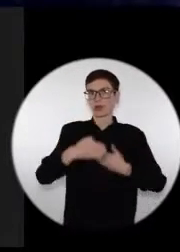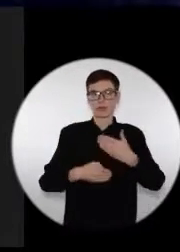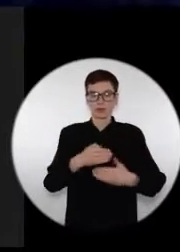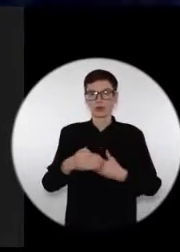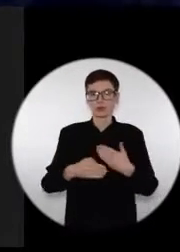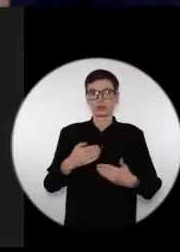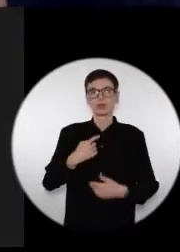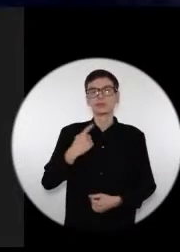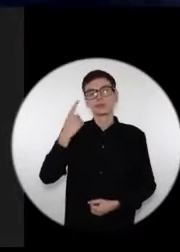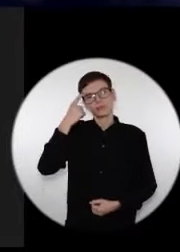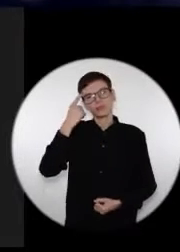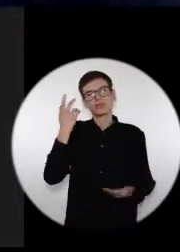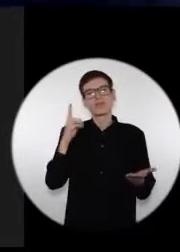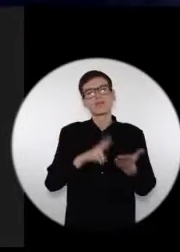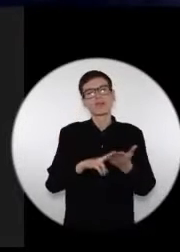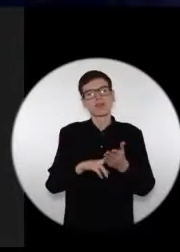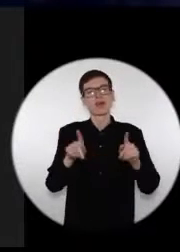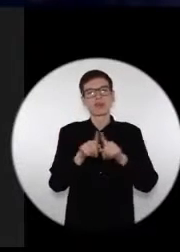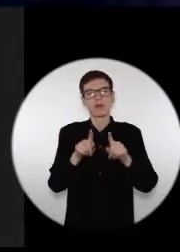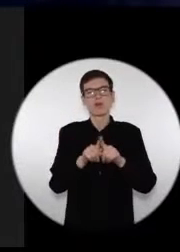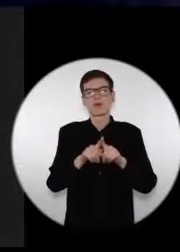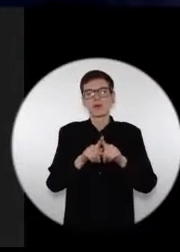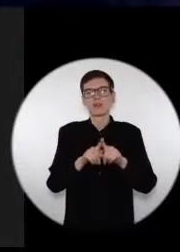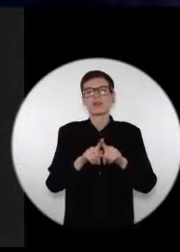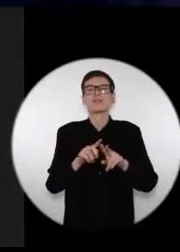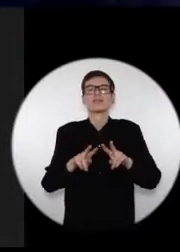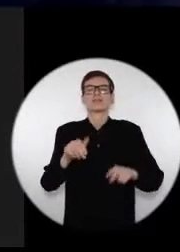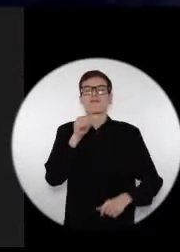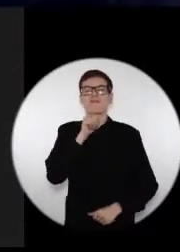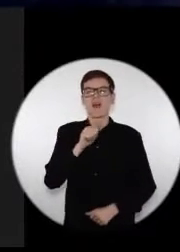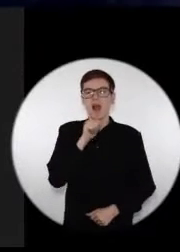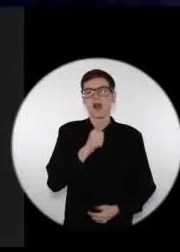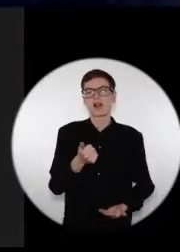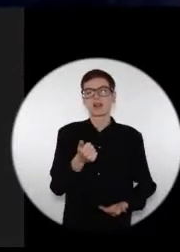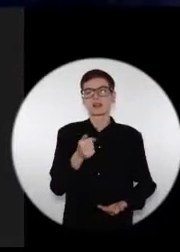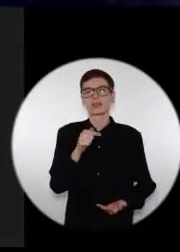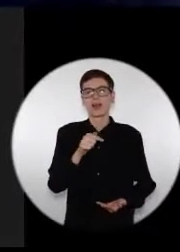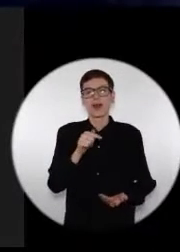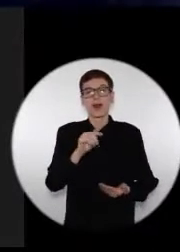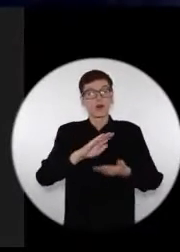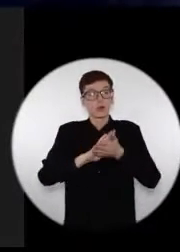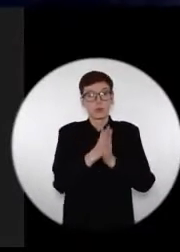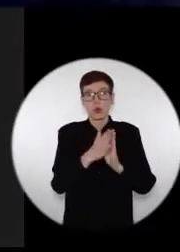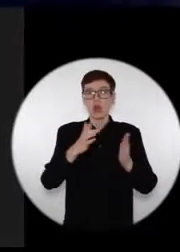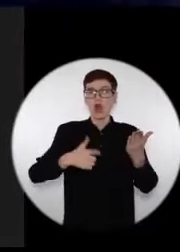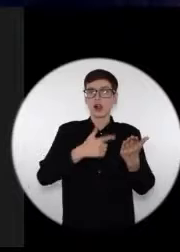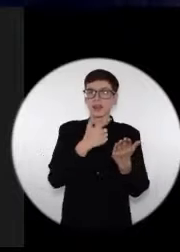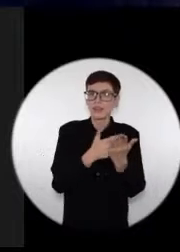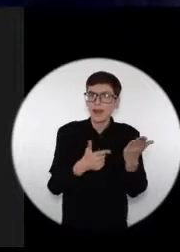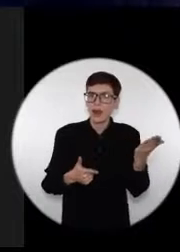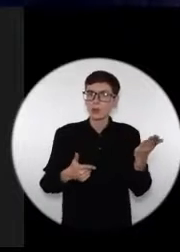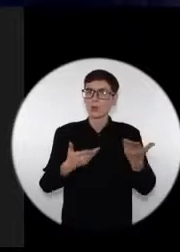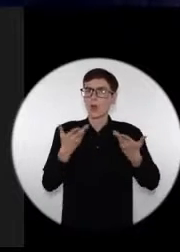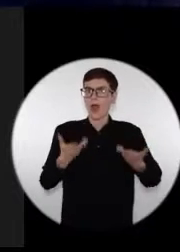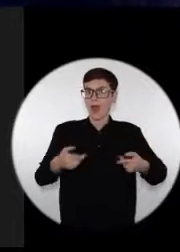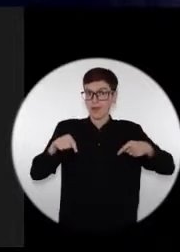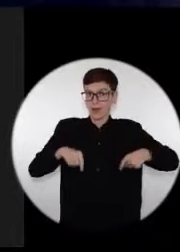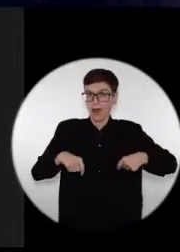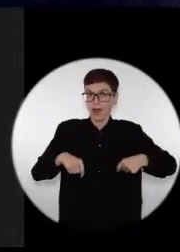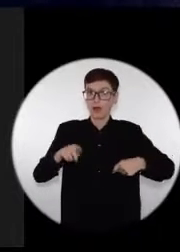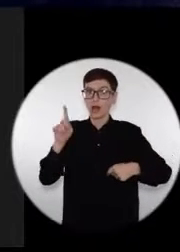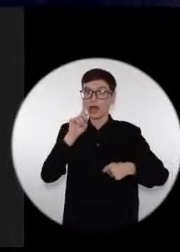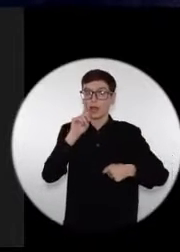como bien complicado el proceso y siempre pensé escucha hace falta que la literatura actual la